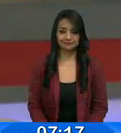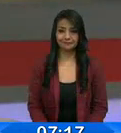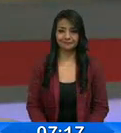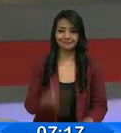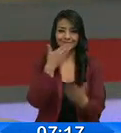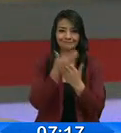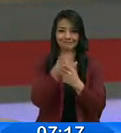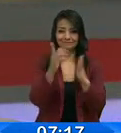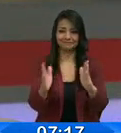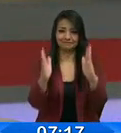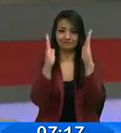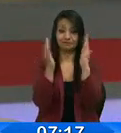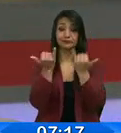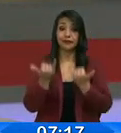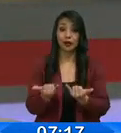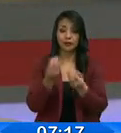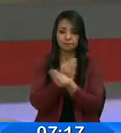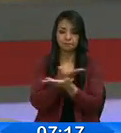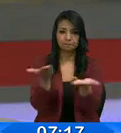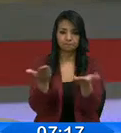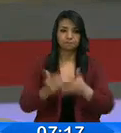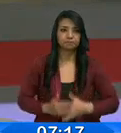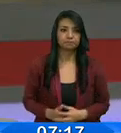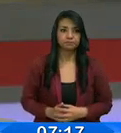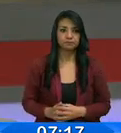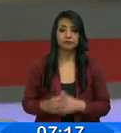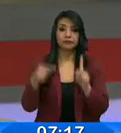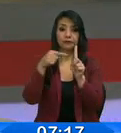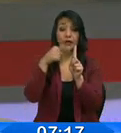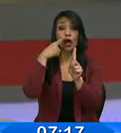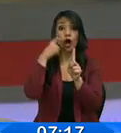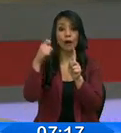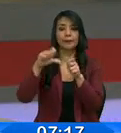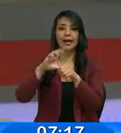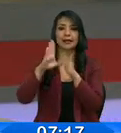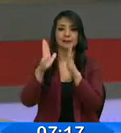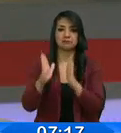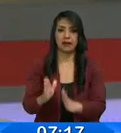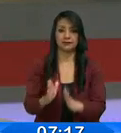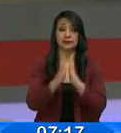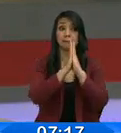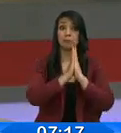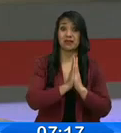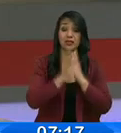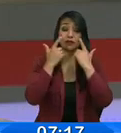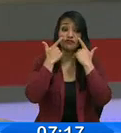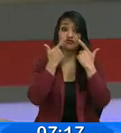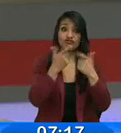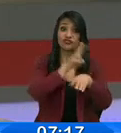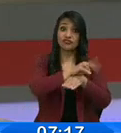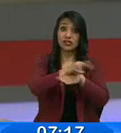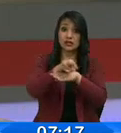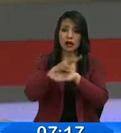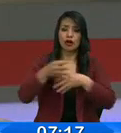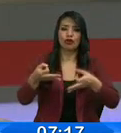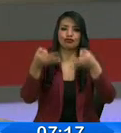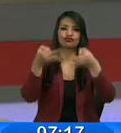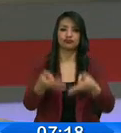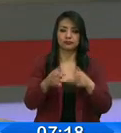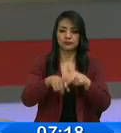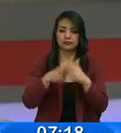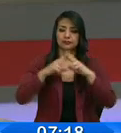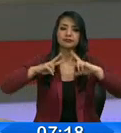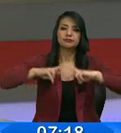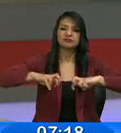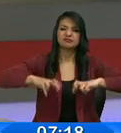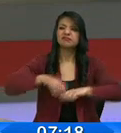Gracias por acompañarnos. Ahora vamos a contarle que el legislador César Carrión pidió oficialmente a la Fiscalía General del Estado que se inicie una investigación